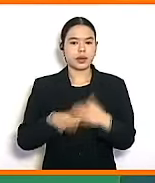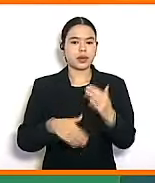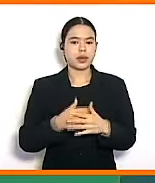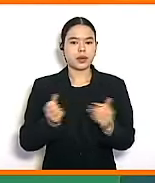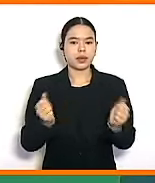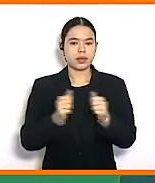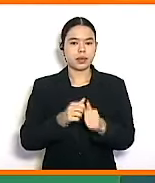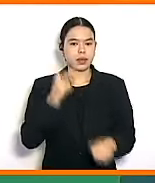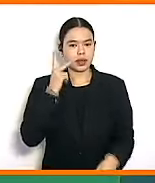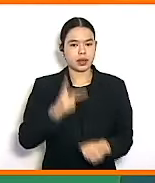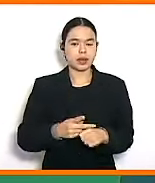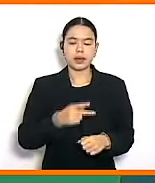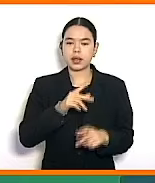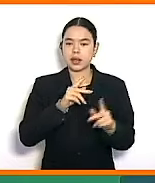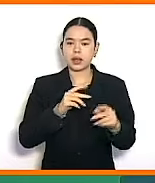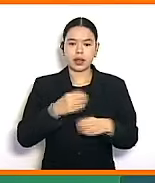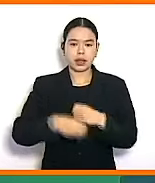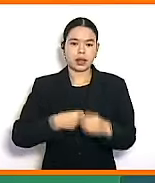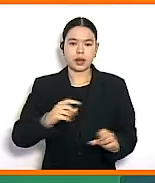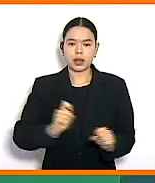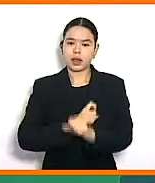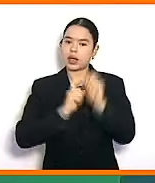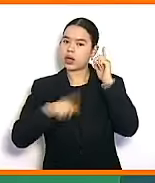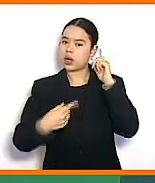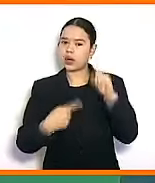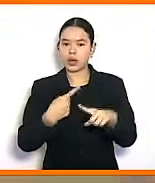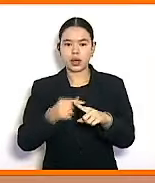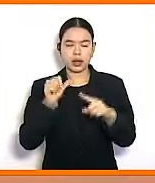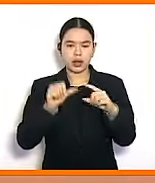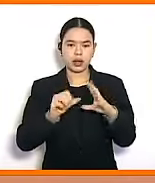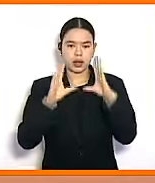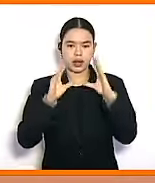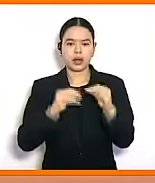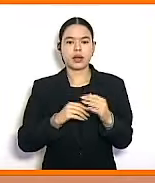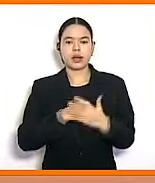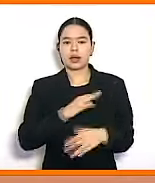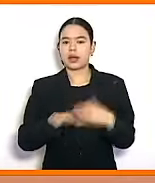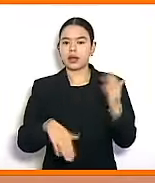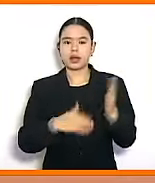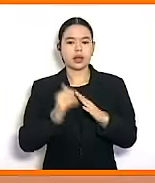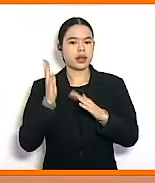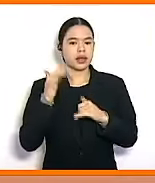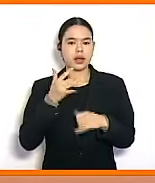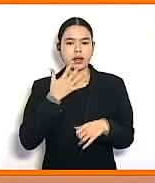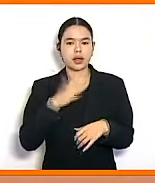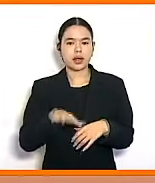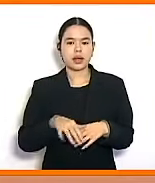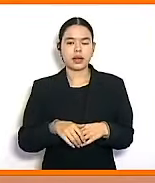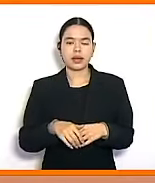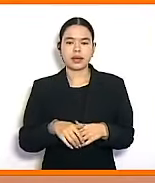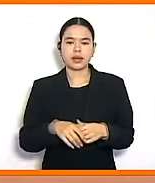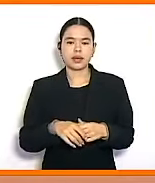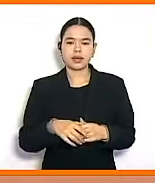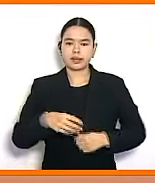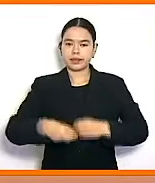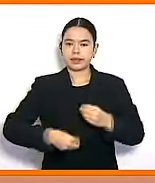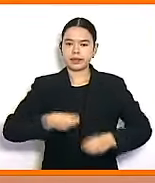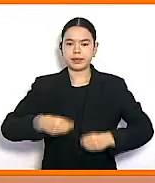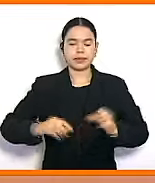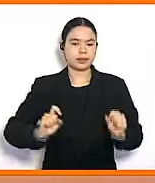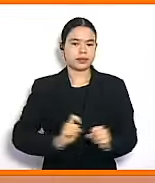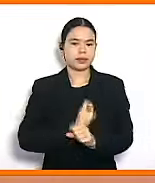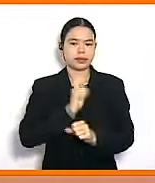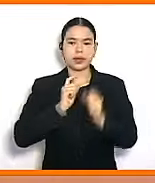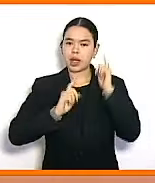conocer cuál es esa esfera favorecida en Multi X para esta noche. Suerte. Tu esfera favorecida